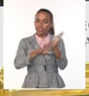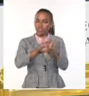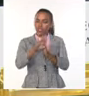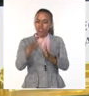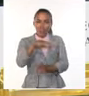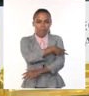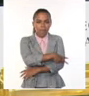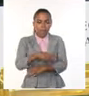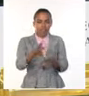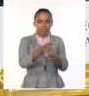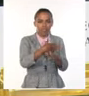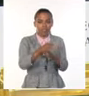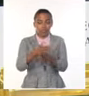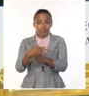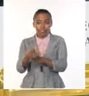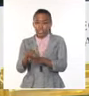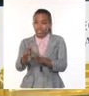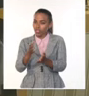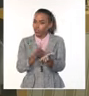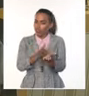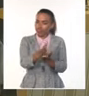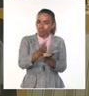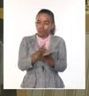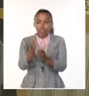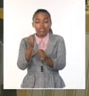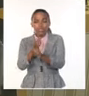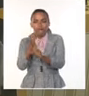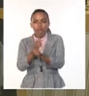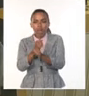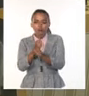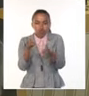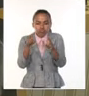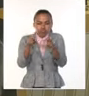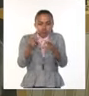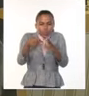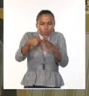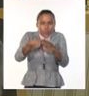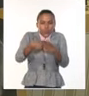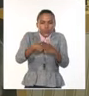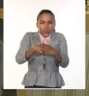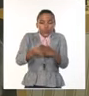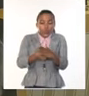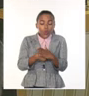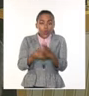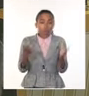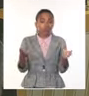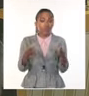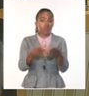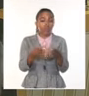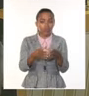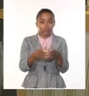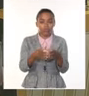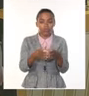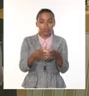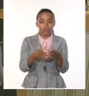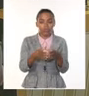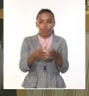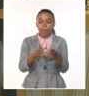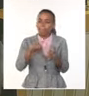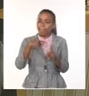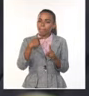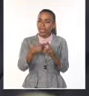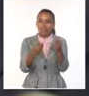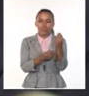es una de las líneas de trabajo en las que queremos profundizar las relaciones con la Unión. Queremos apostar al fortalecimiento de esos